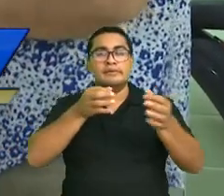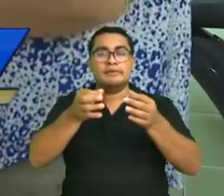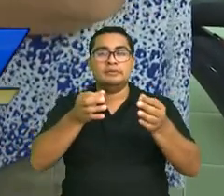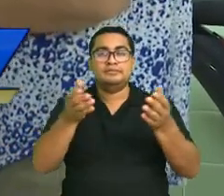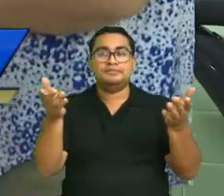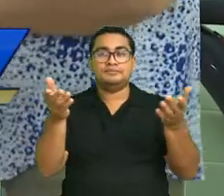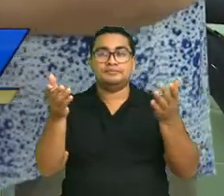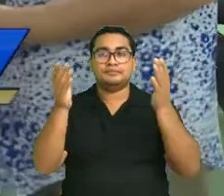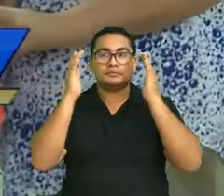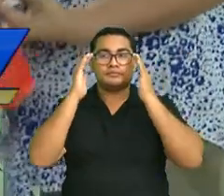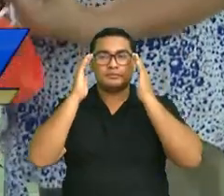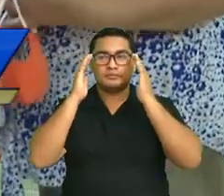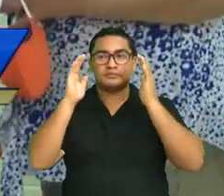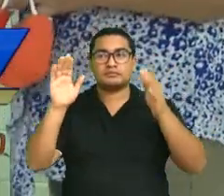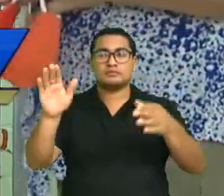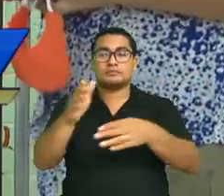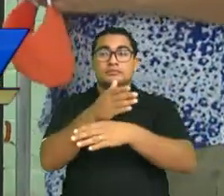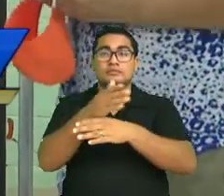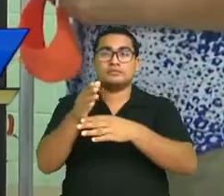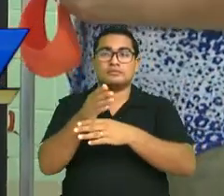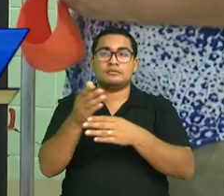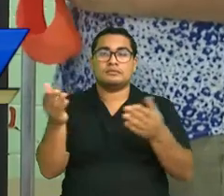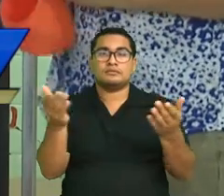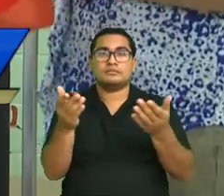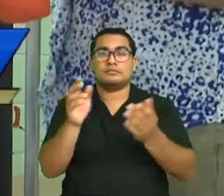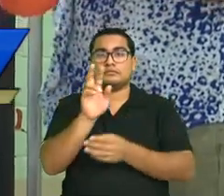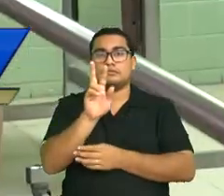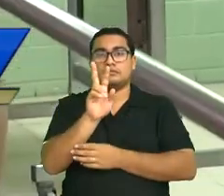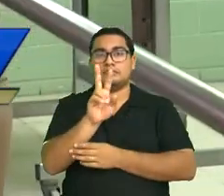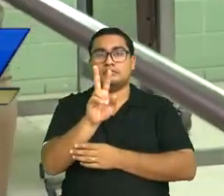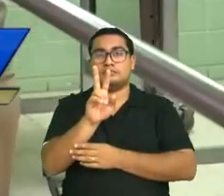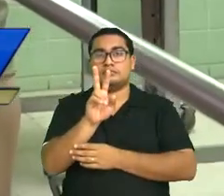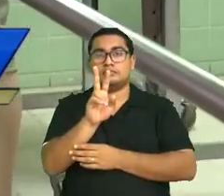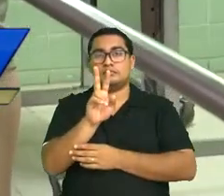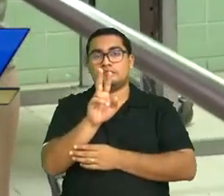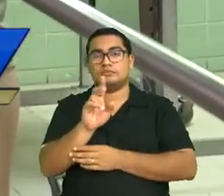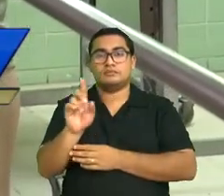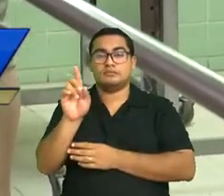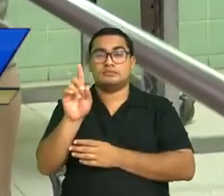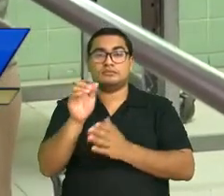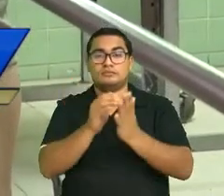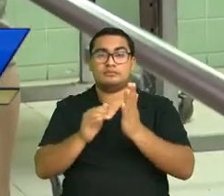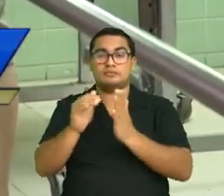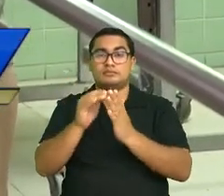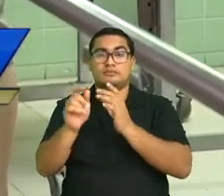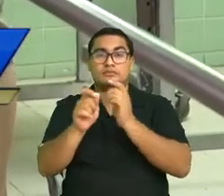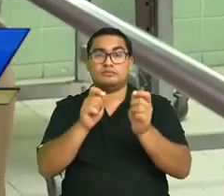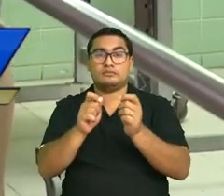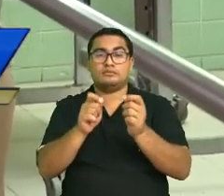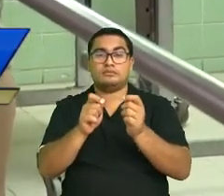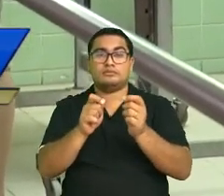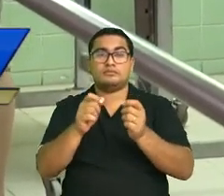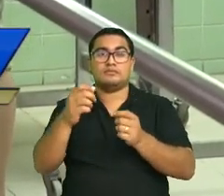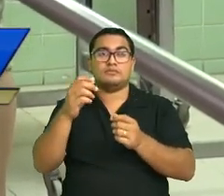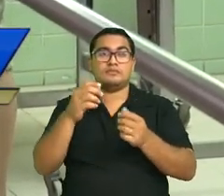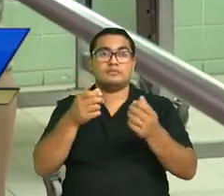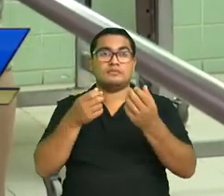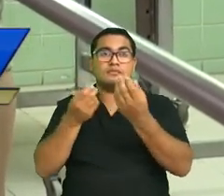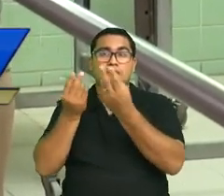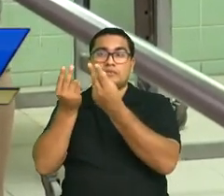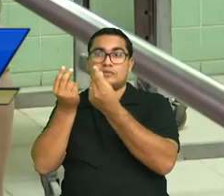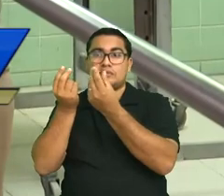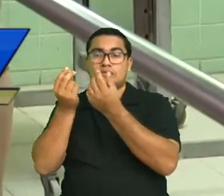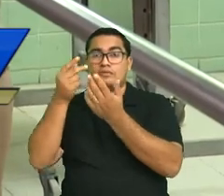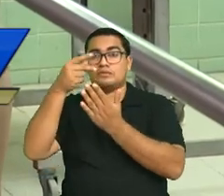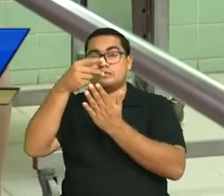las dimensiones, ¿no? Las, sí, dimensiones, sí, que va a tener, 21, digamos, millones, este, en total, hospital, más, ¿verdad?, de 21 millones en total, ¿sí?, inversión, una contraparte puesta directamente por fondos del